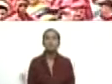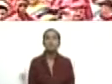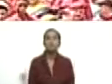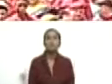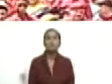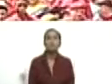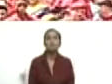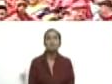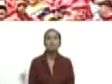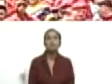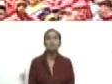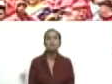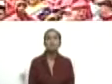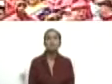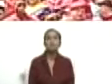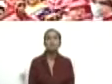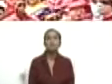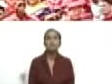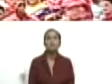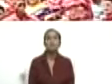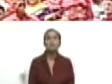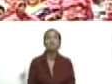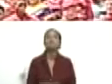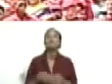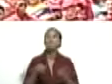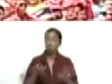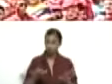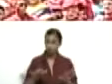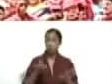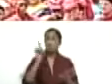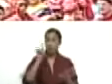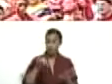Y también somos Cristo viviente,